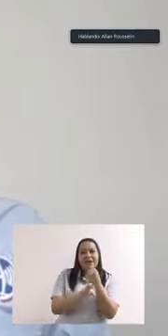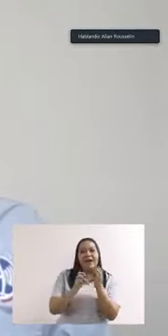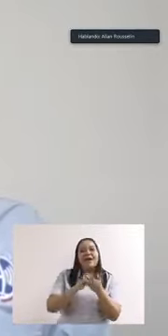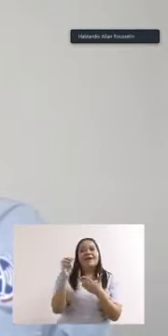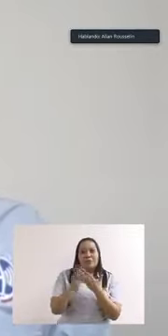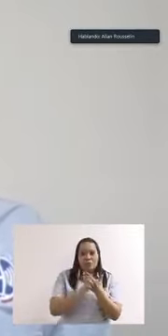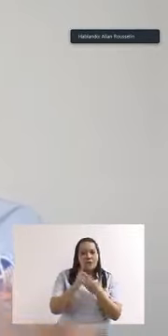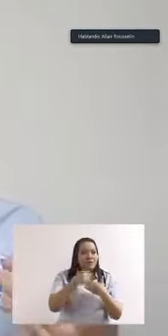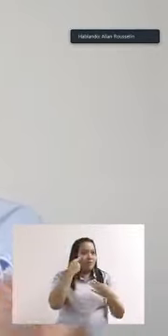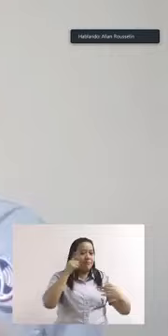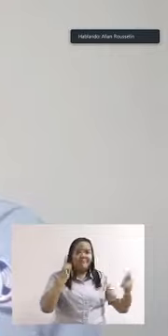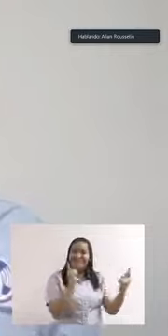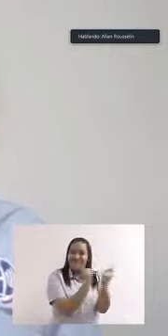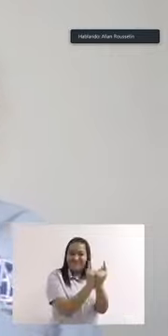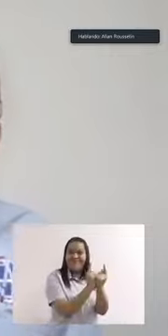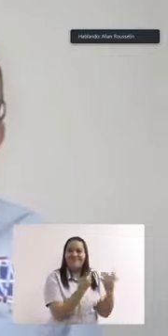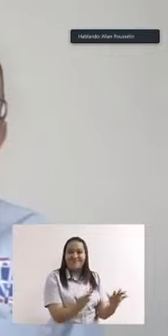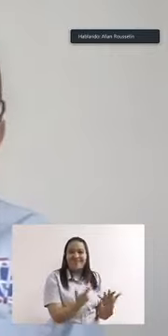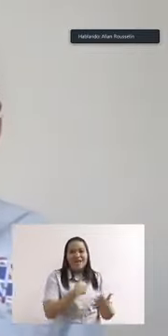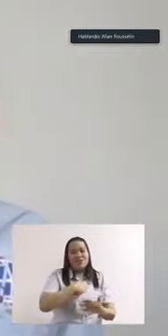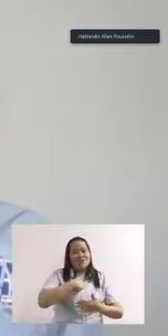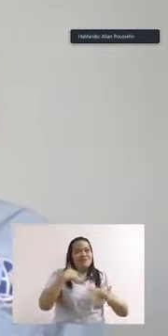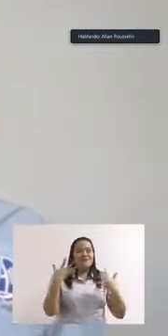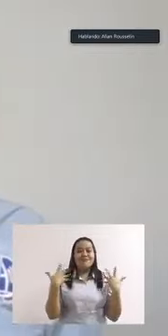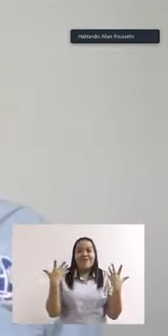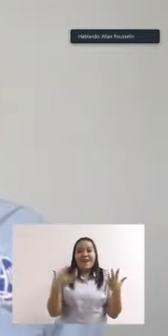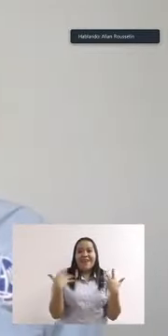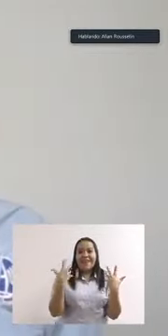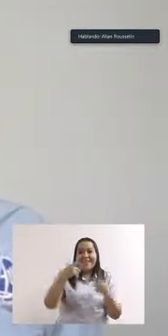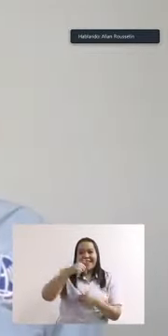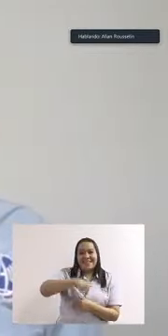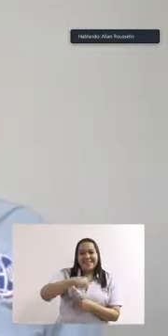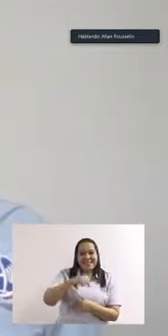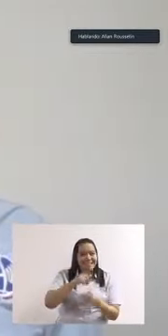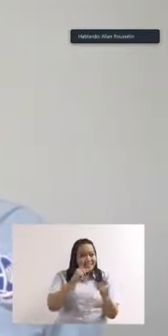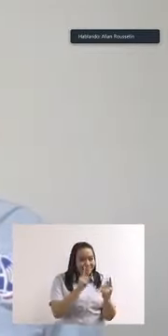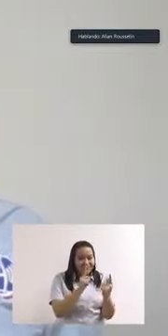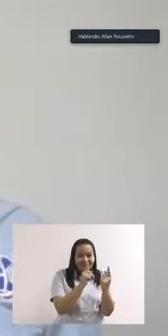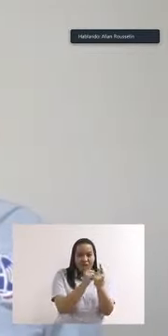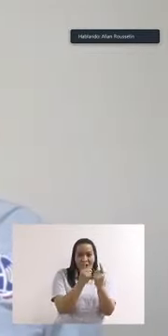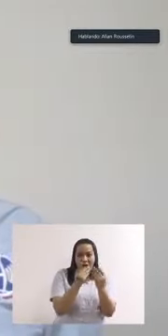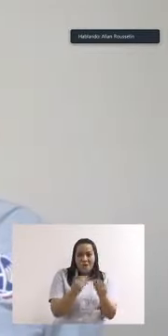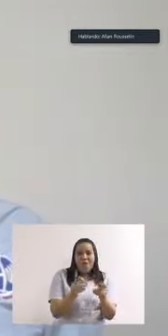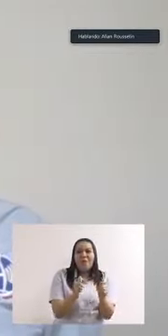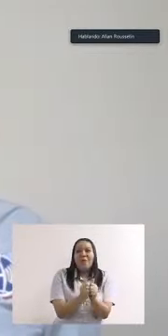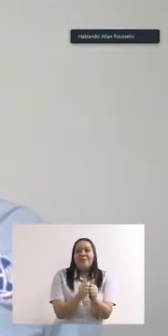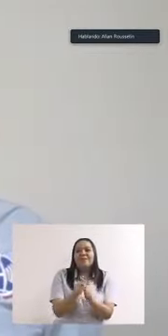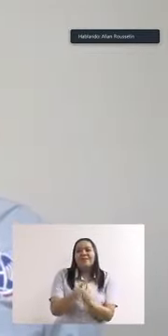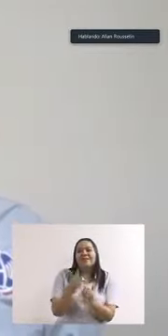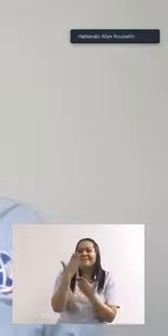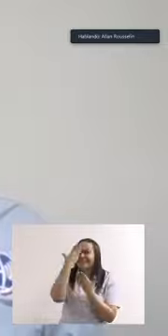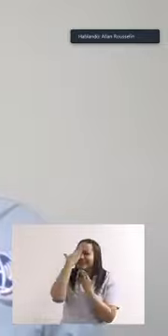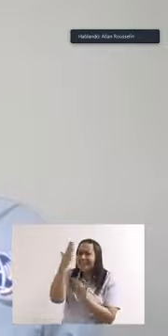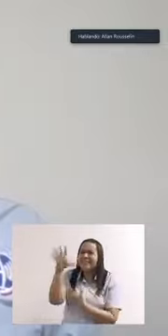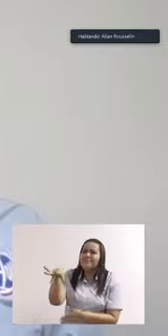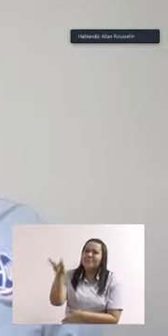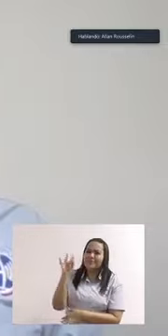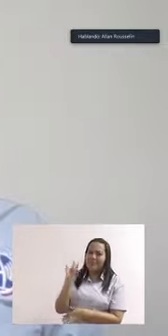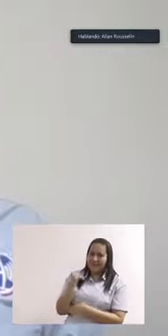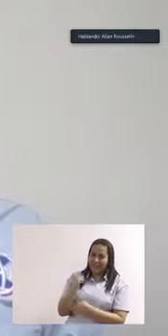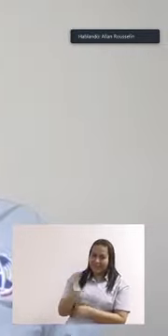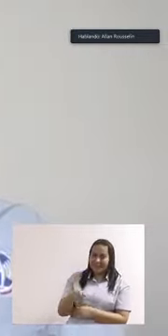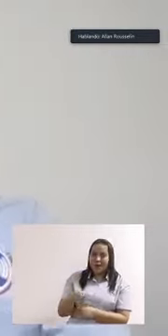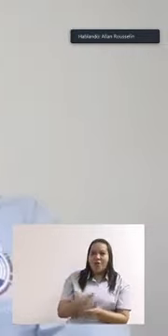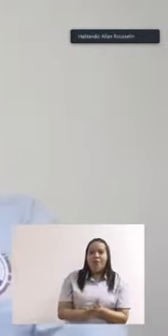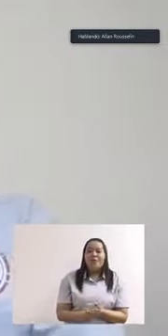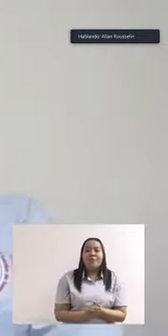encontrado en algunas ocasiones. Estamos muy felices de tenerte aquí, Ángela. Muchas gracias por aceptar la invitación. Ángela va a